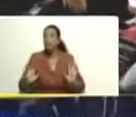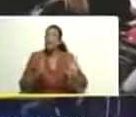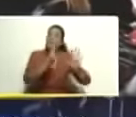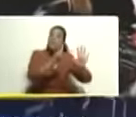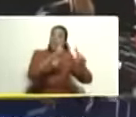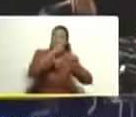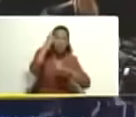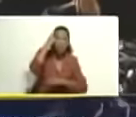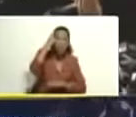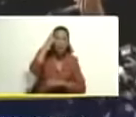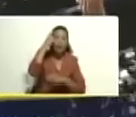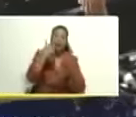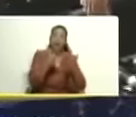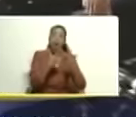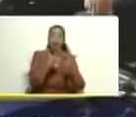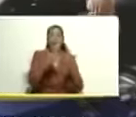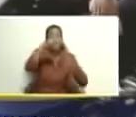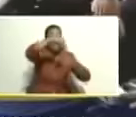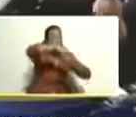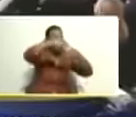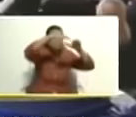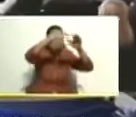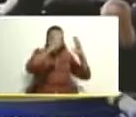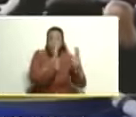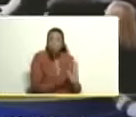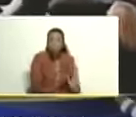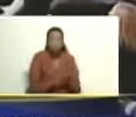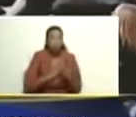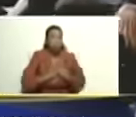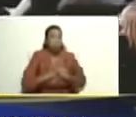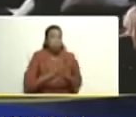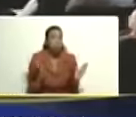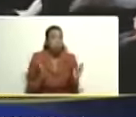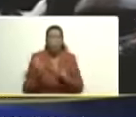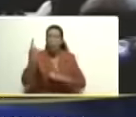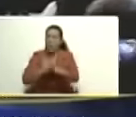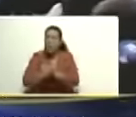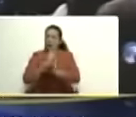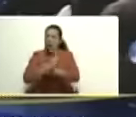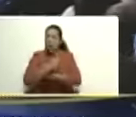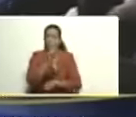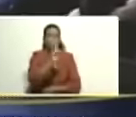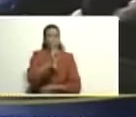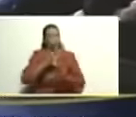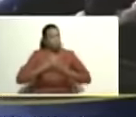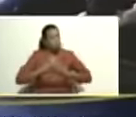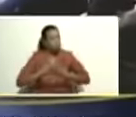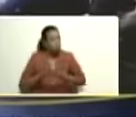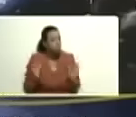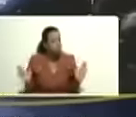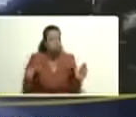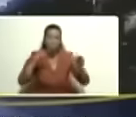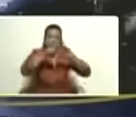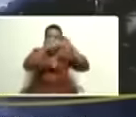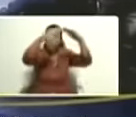7 días de cuarentena voluntaria. Nunca en Venezuela fue obligatoria. Voluntaria.